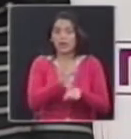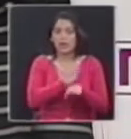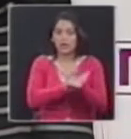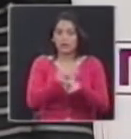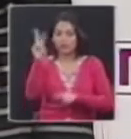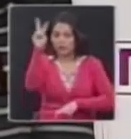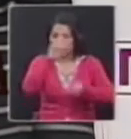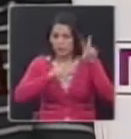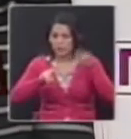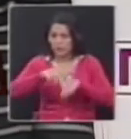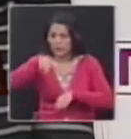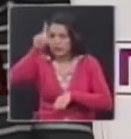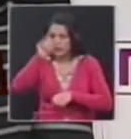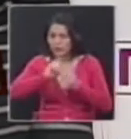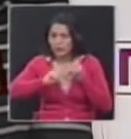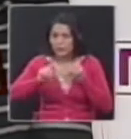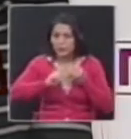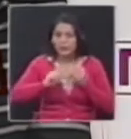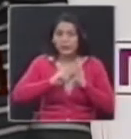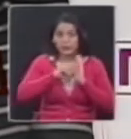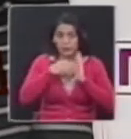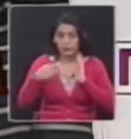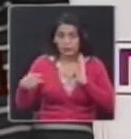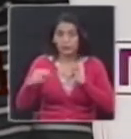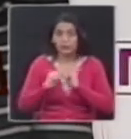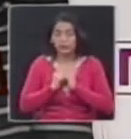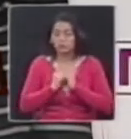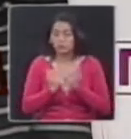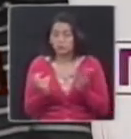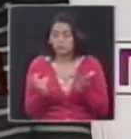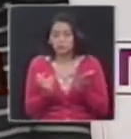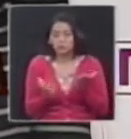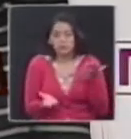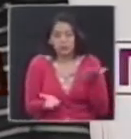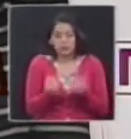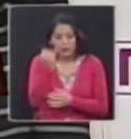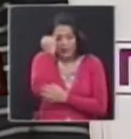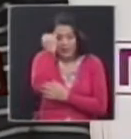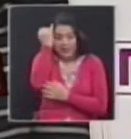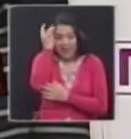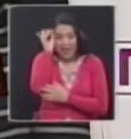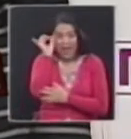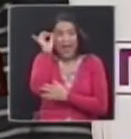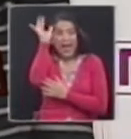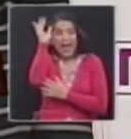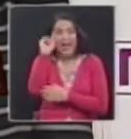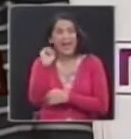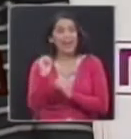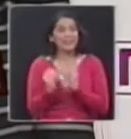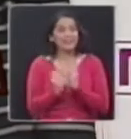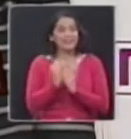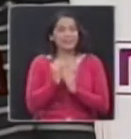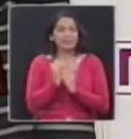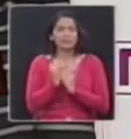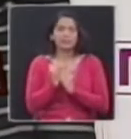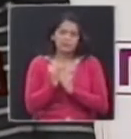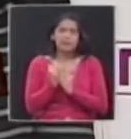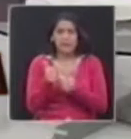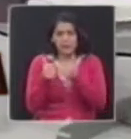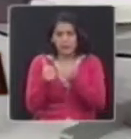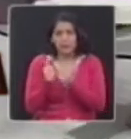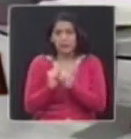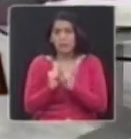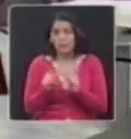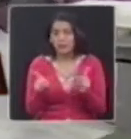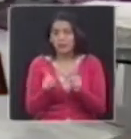más importantes. A veces pensamos que innovar implica generar una cosa nueva y más bien nosotros lo que estamos diciendo es en